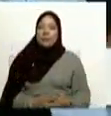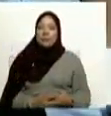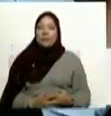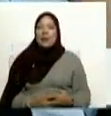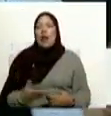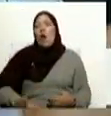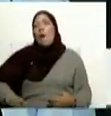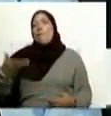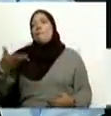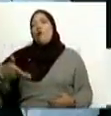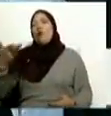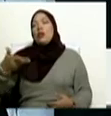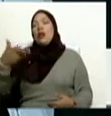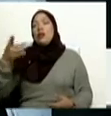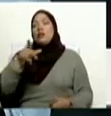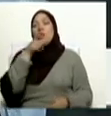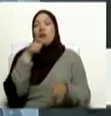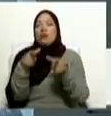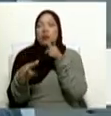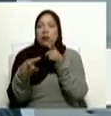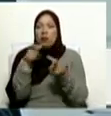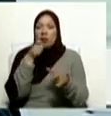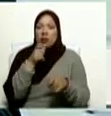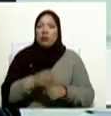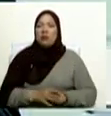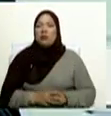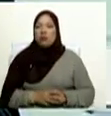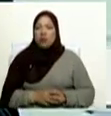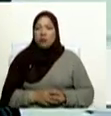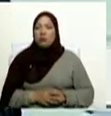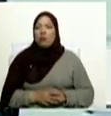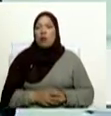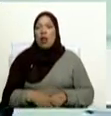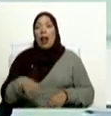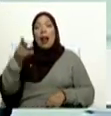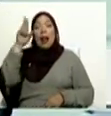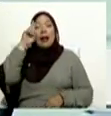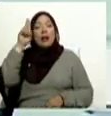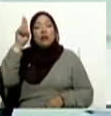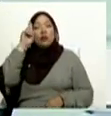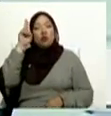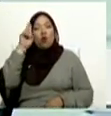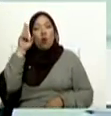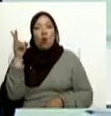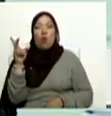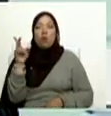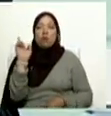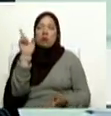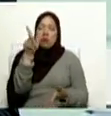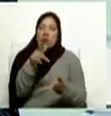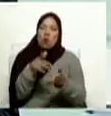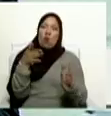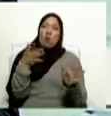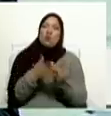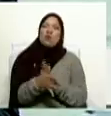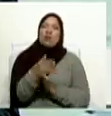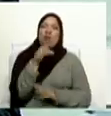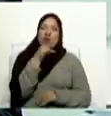incontrovertibles consultivo y he allí la razón por la